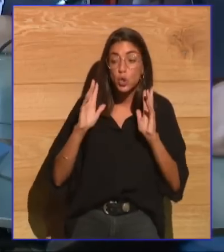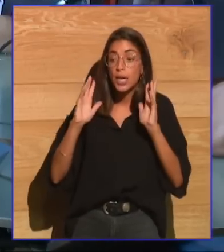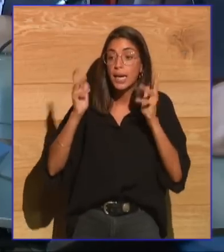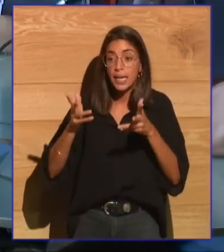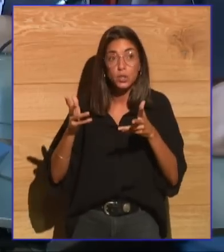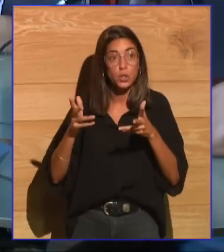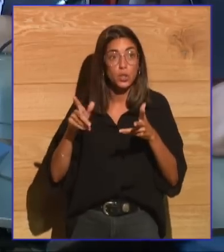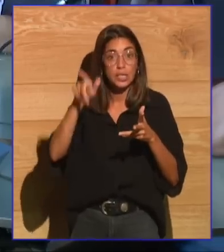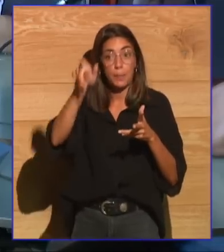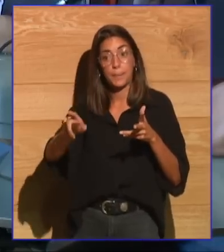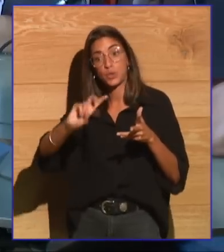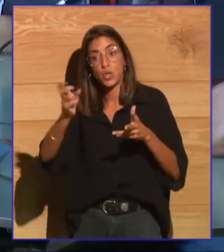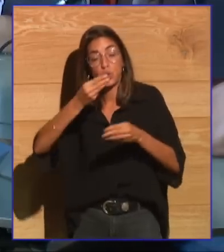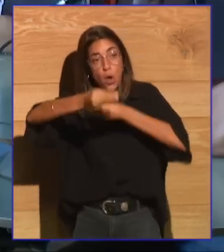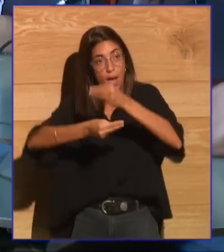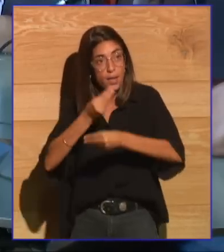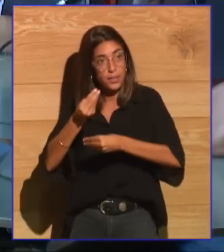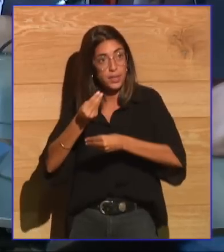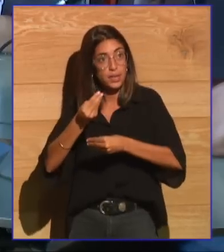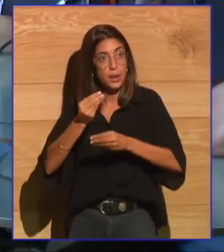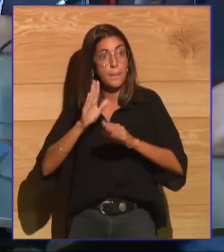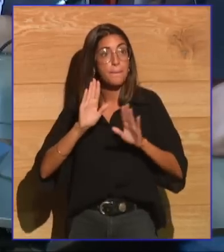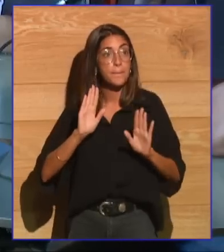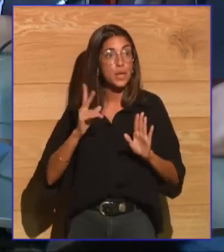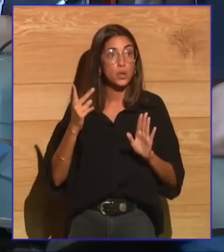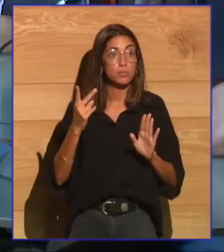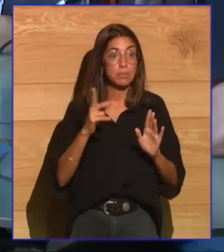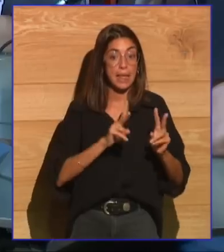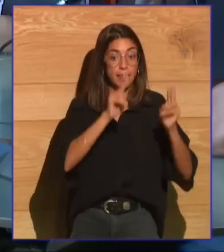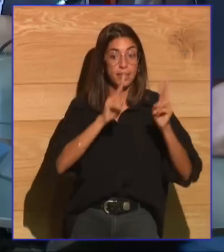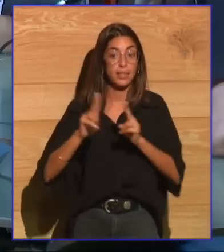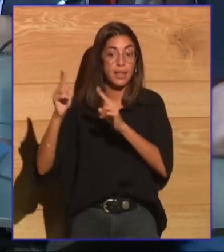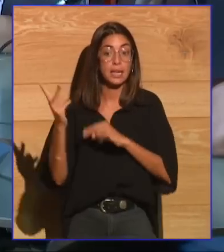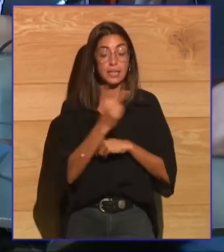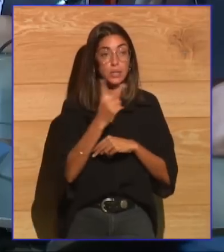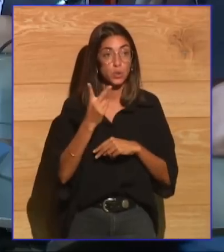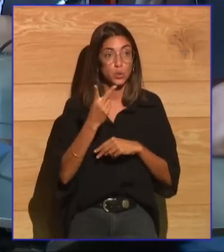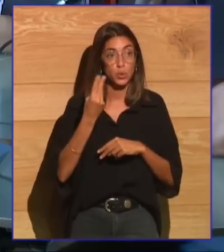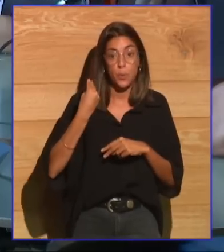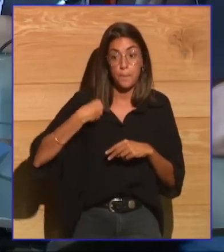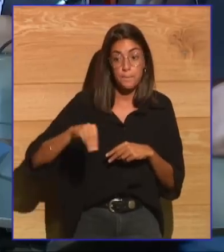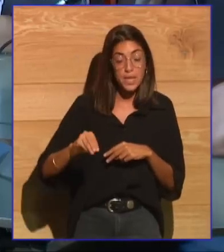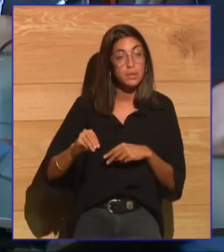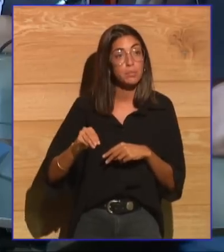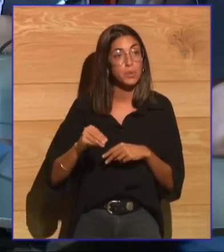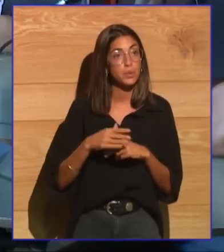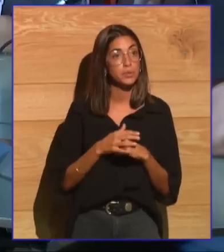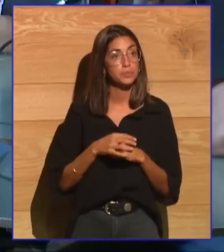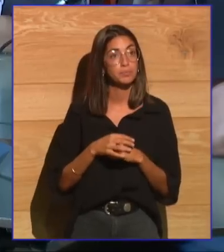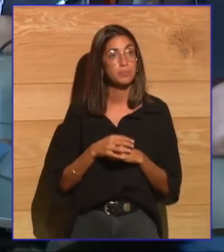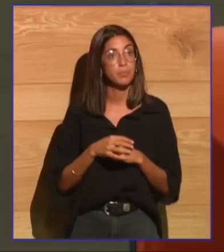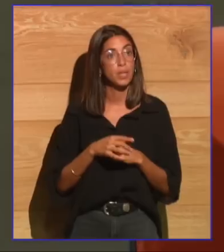el otro está haciendo y sin embargo están hablan las dos las dos escenas son lo mismo pero son los dos